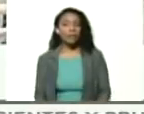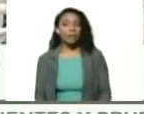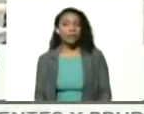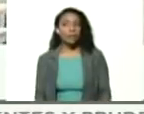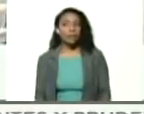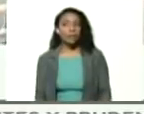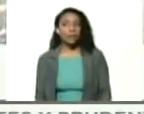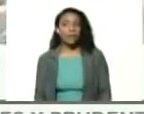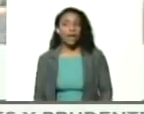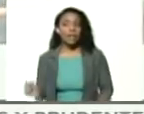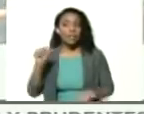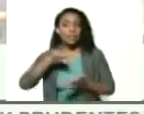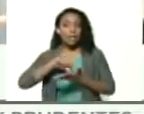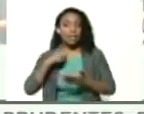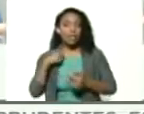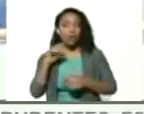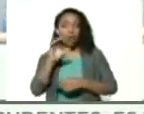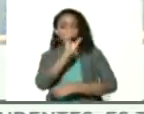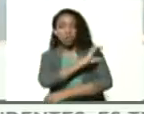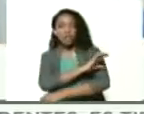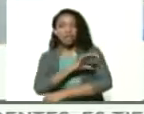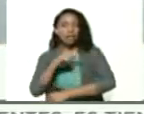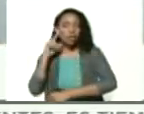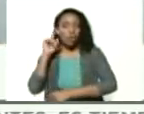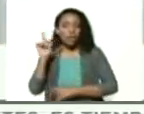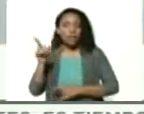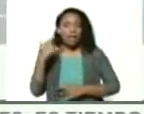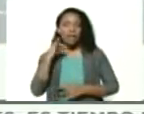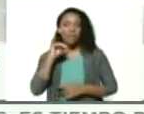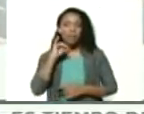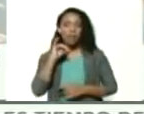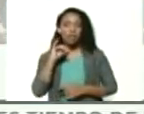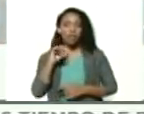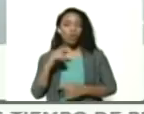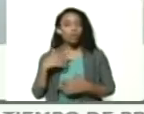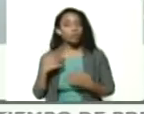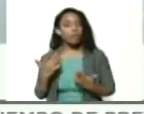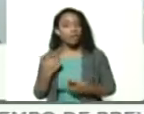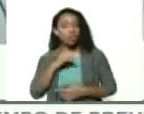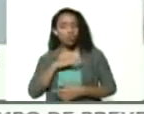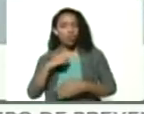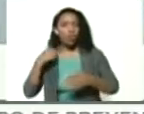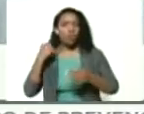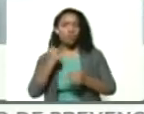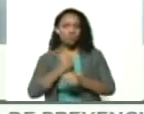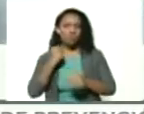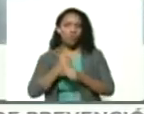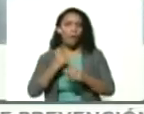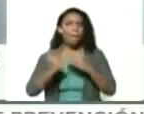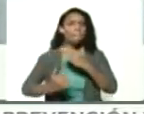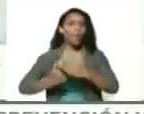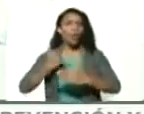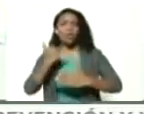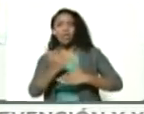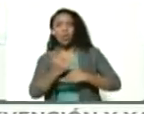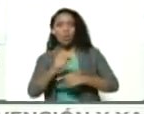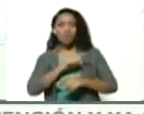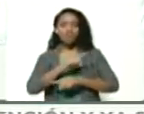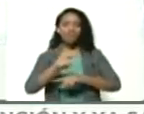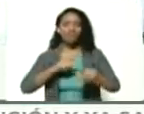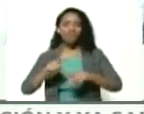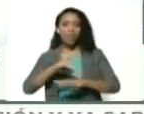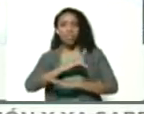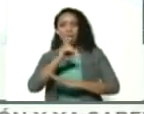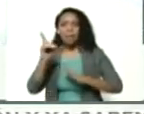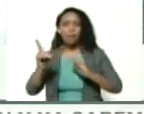este Centro Clínico Casanova, informarle, presidente, que estamos trabajando un proyecto para dictar diplomados